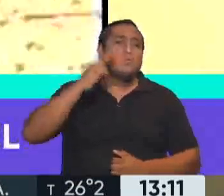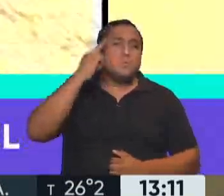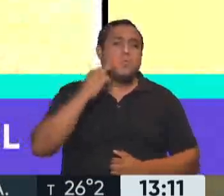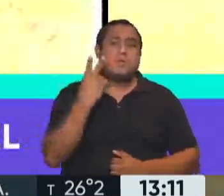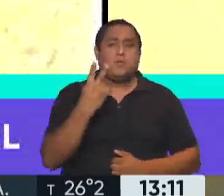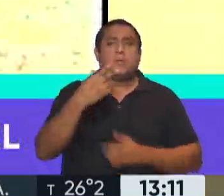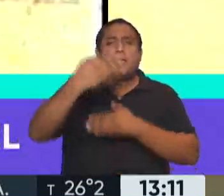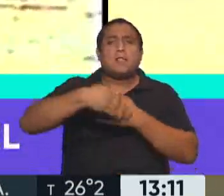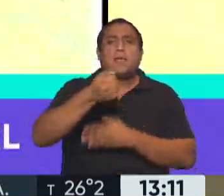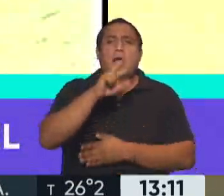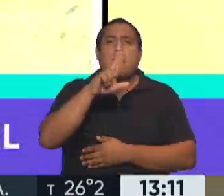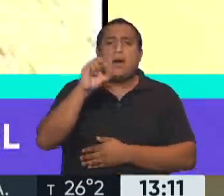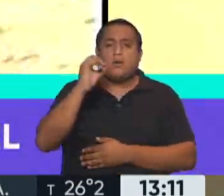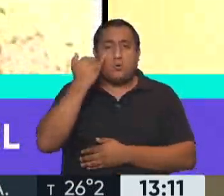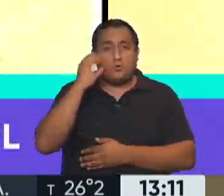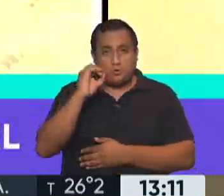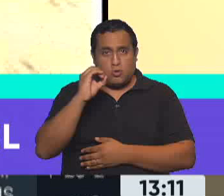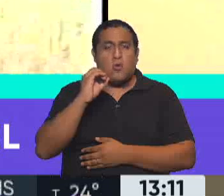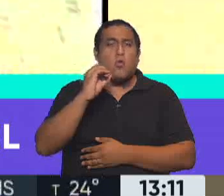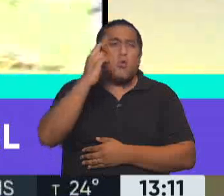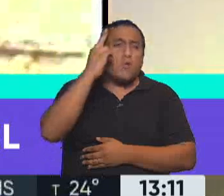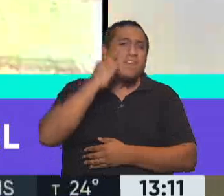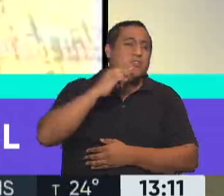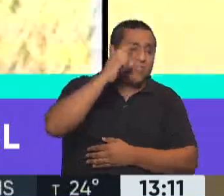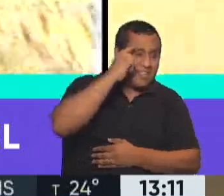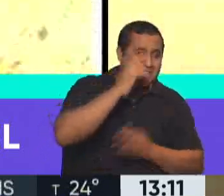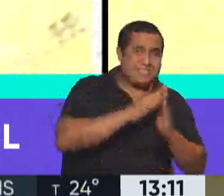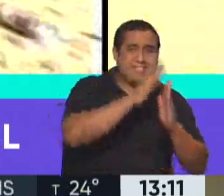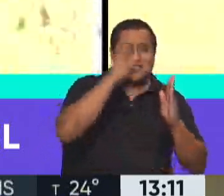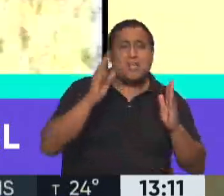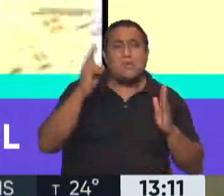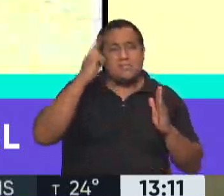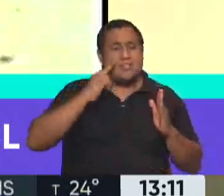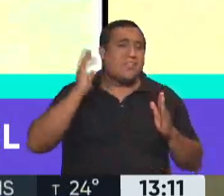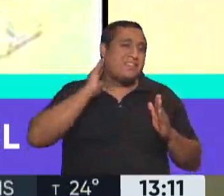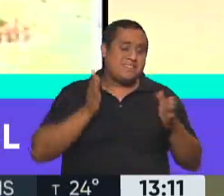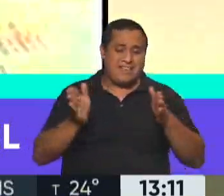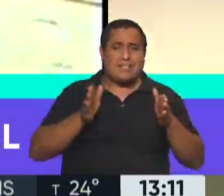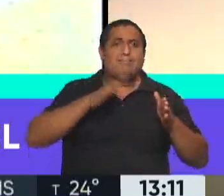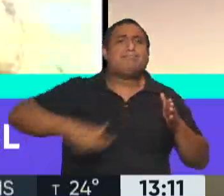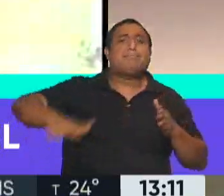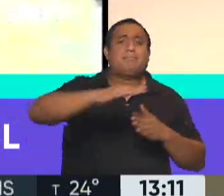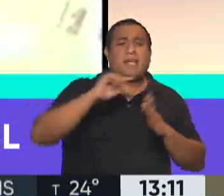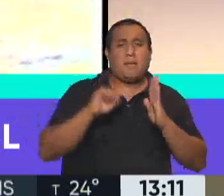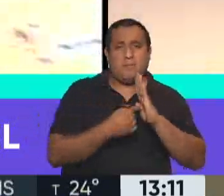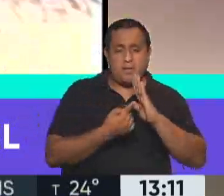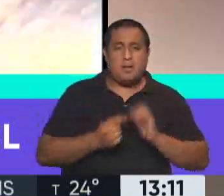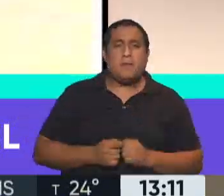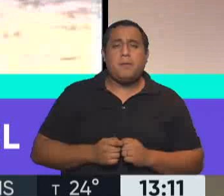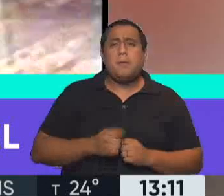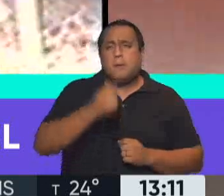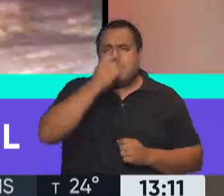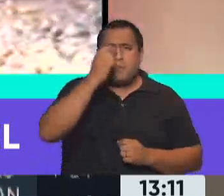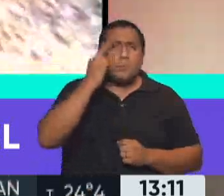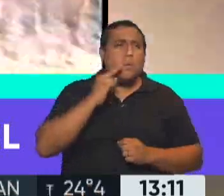marzo de 1992, calle Arroyo, del 910 al 916 en la capital. 29